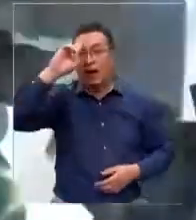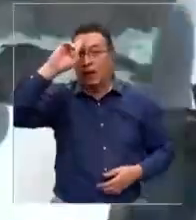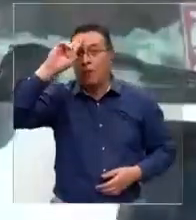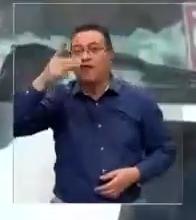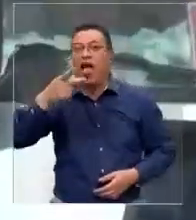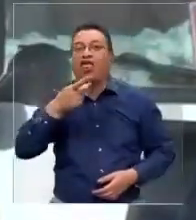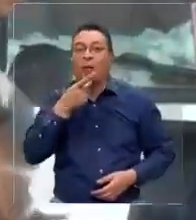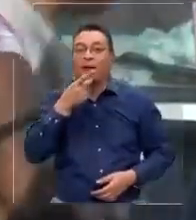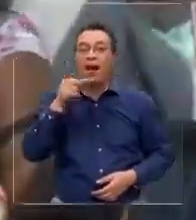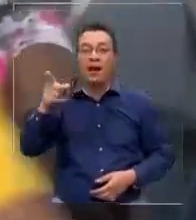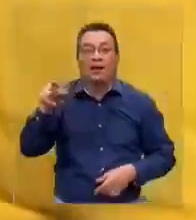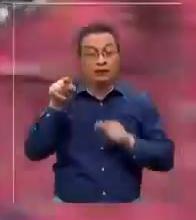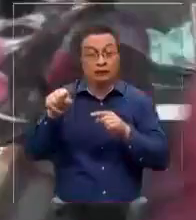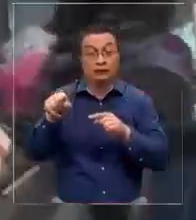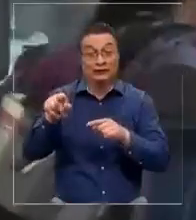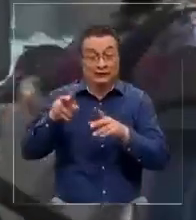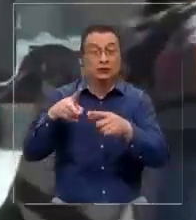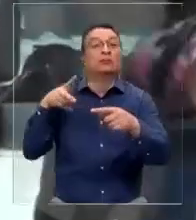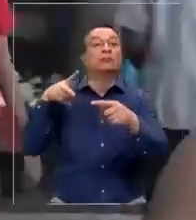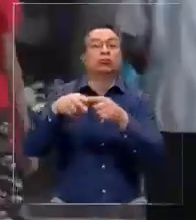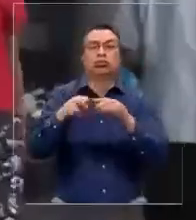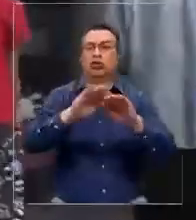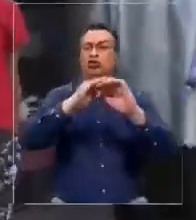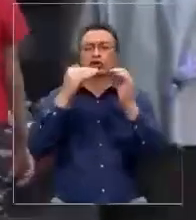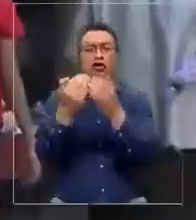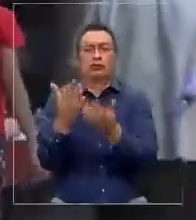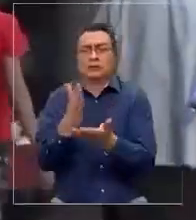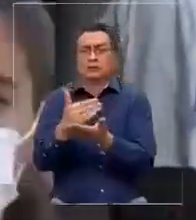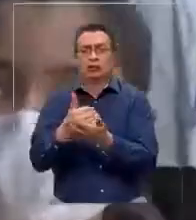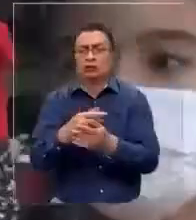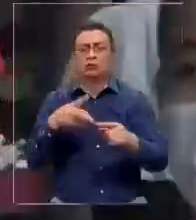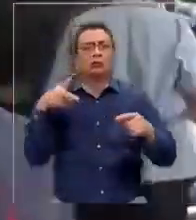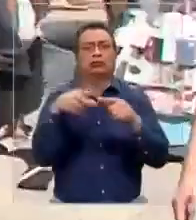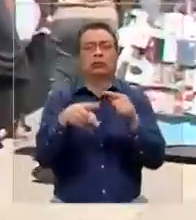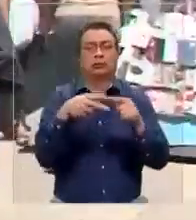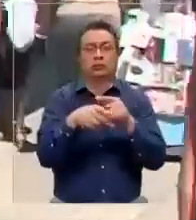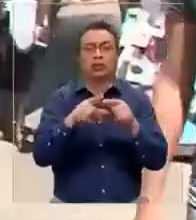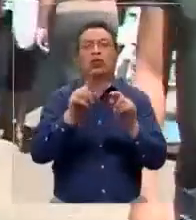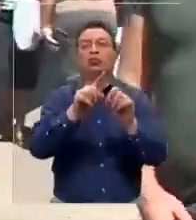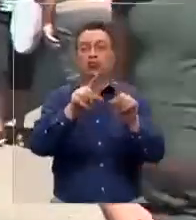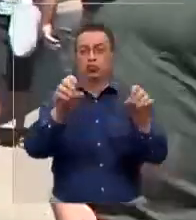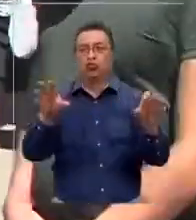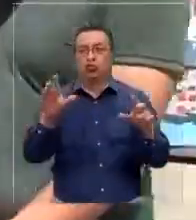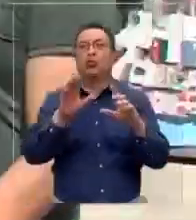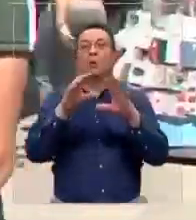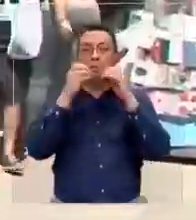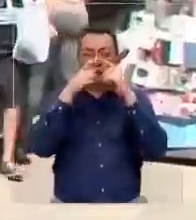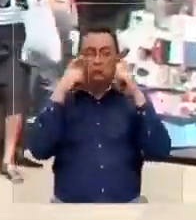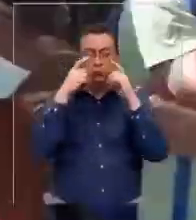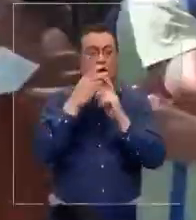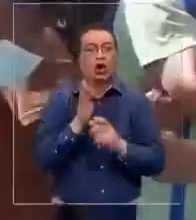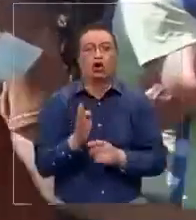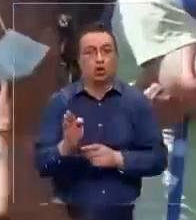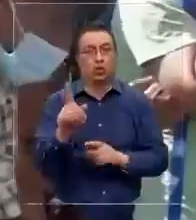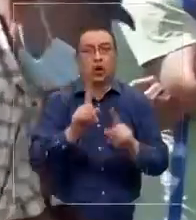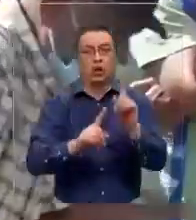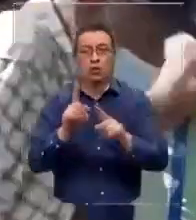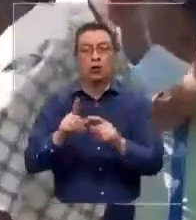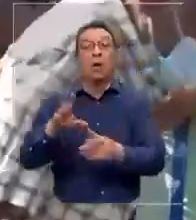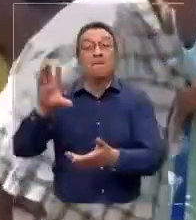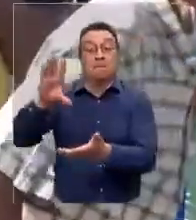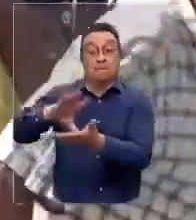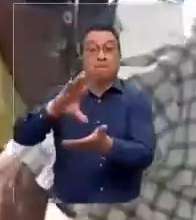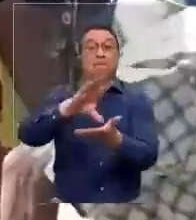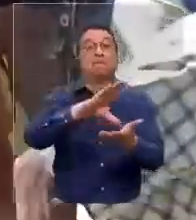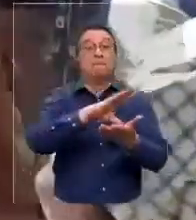desde hoy se terminaron todas las restricciones sanitarias. Sin embargo, varios han continuado usando mascarilla. Los países,